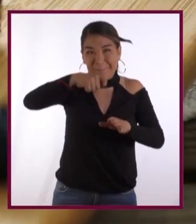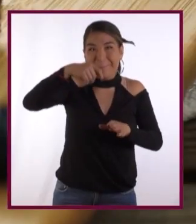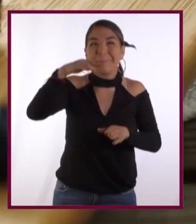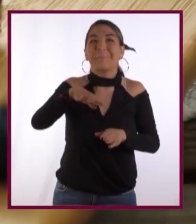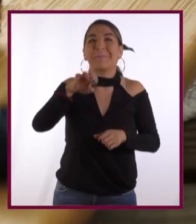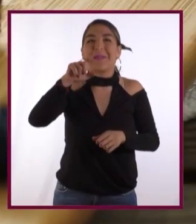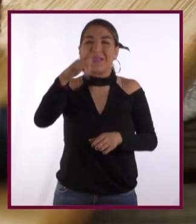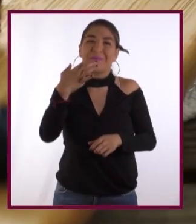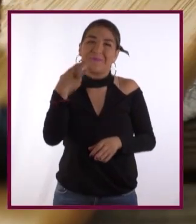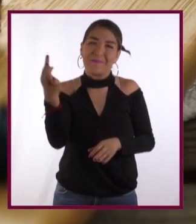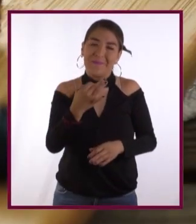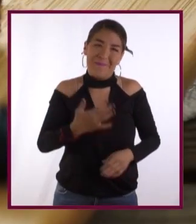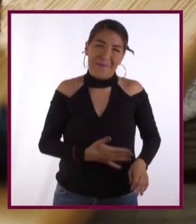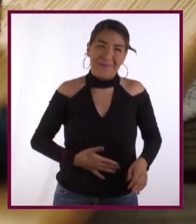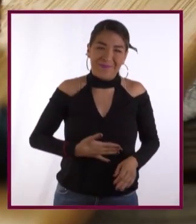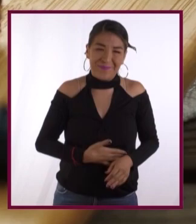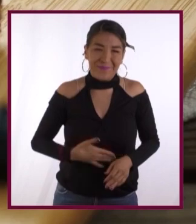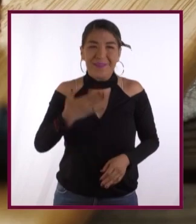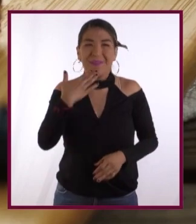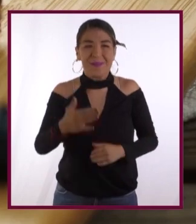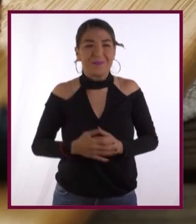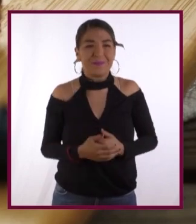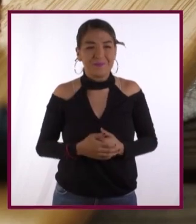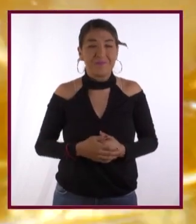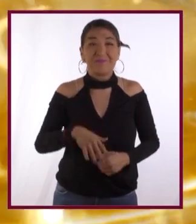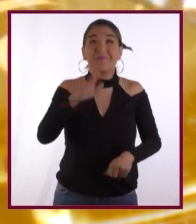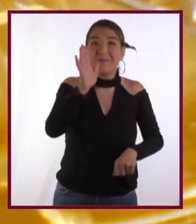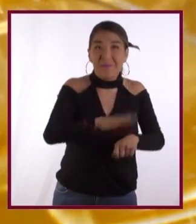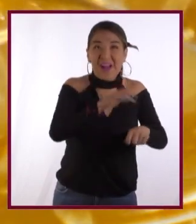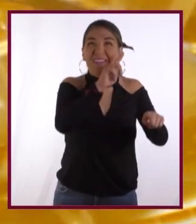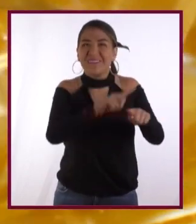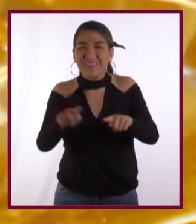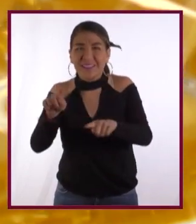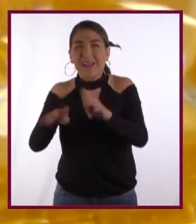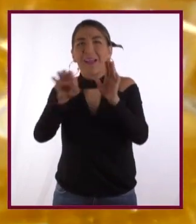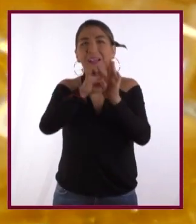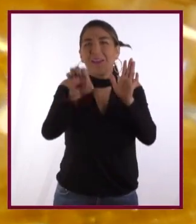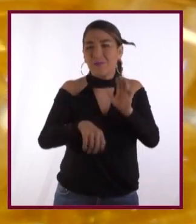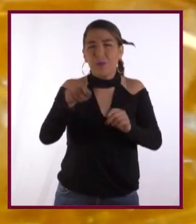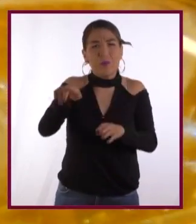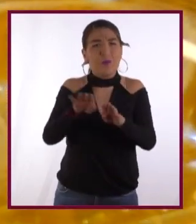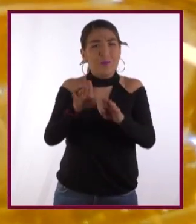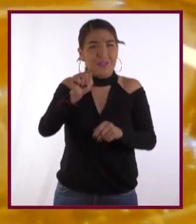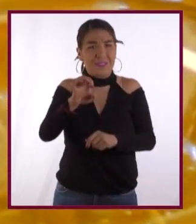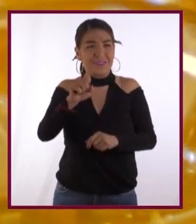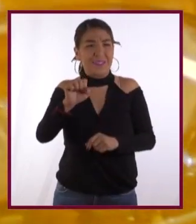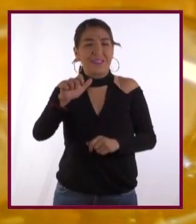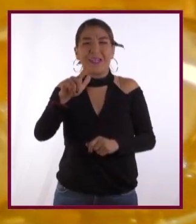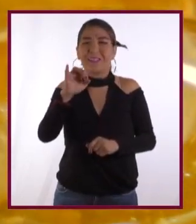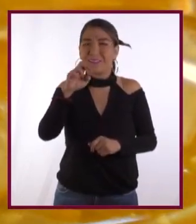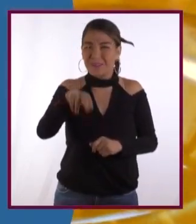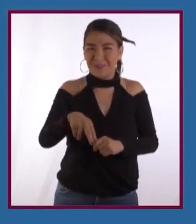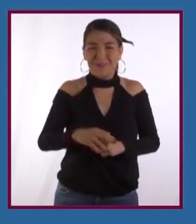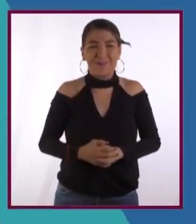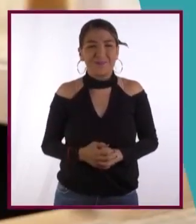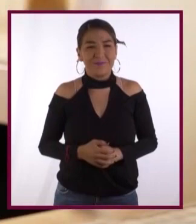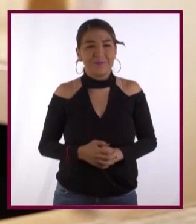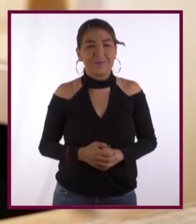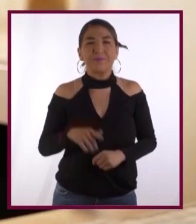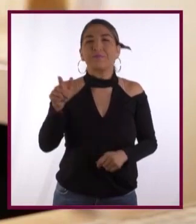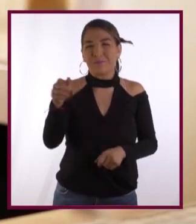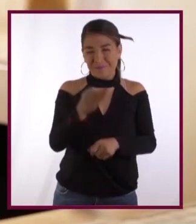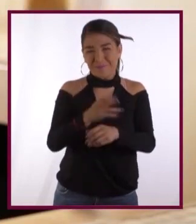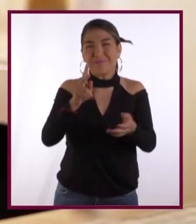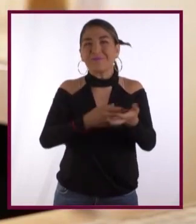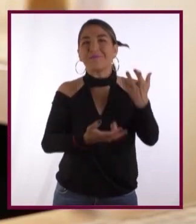panza la llenan de gusto por la delicia de la miel. ¿Habrá más ejemplos de teselaciones en la naturaleza? Regresamos con